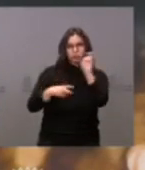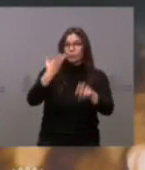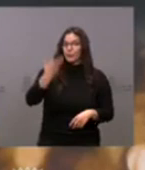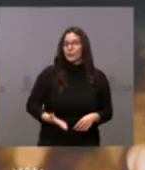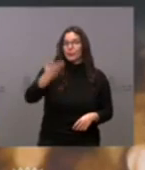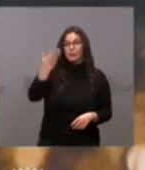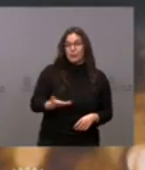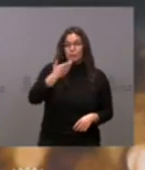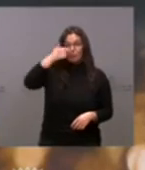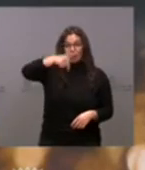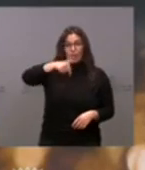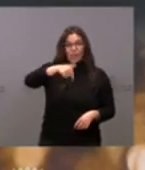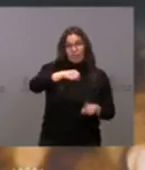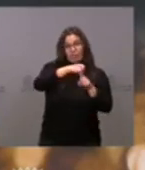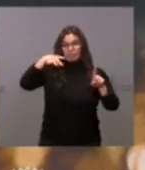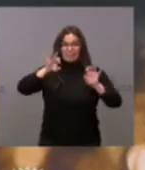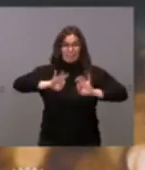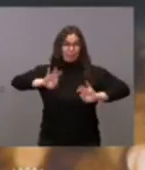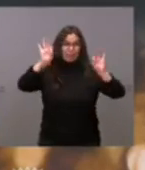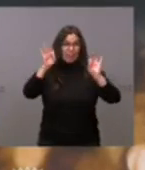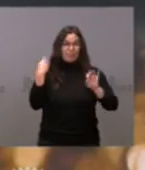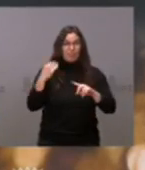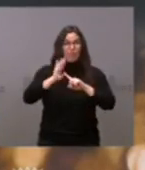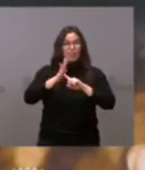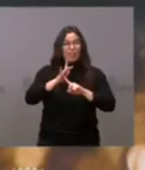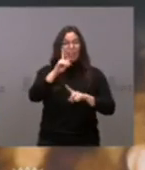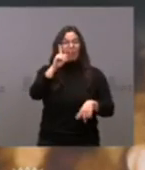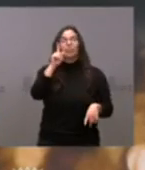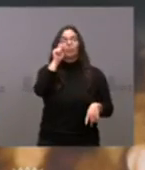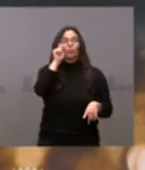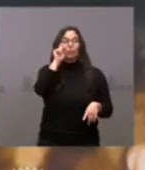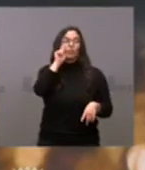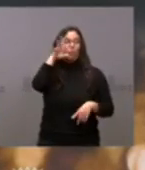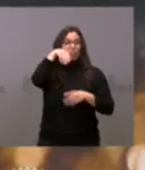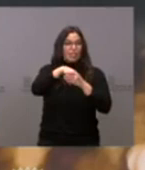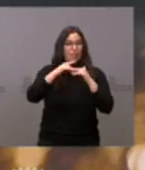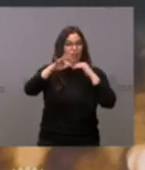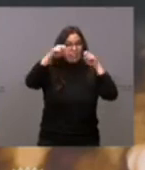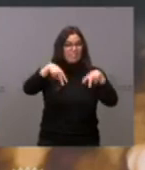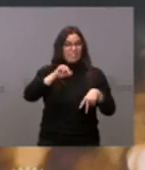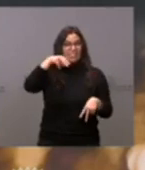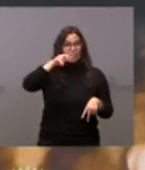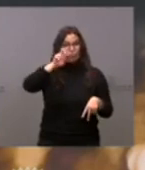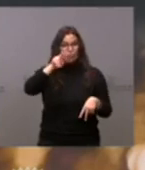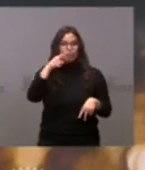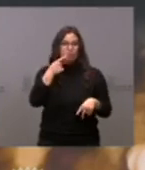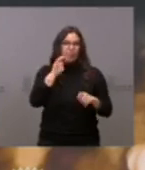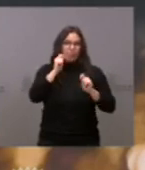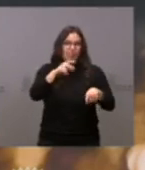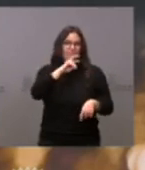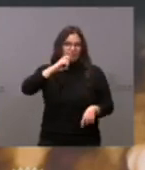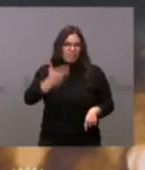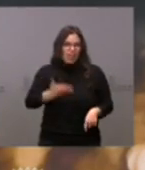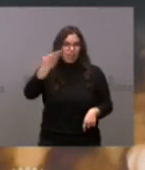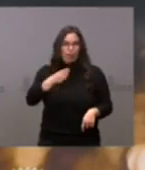un foro tan selecto como es la feria de turismo interior intur hay que ponerlo en valor os aplaudo